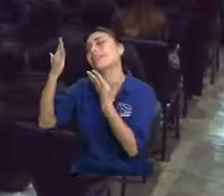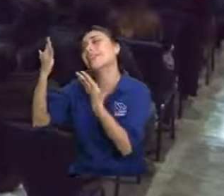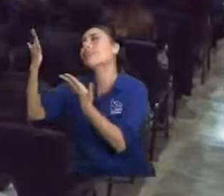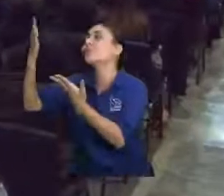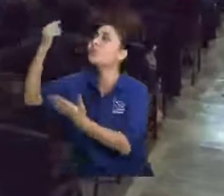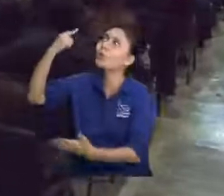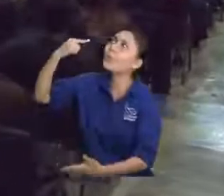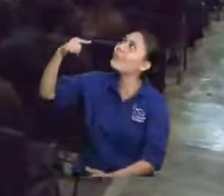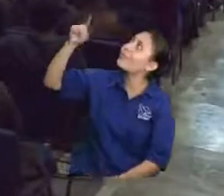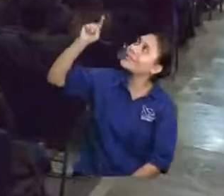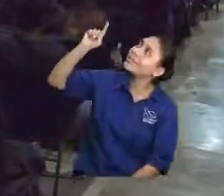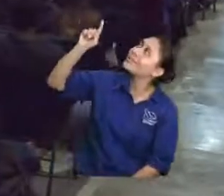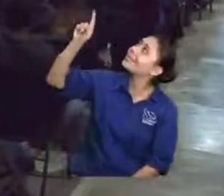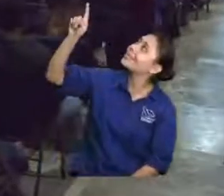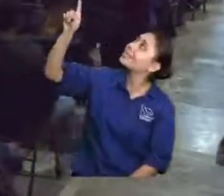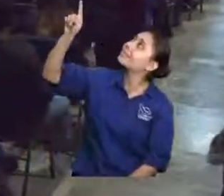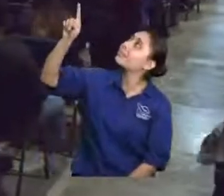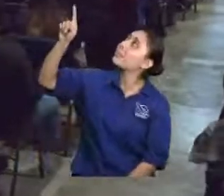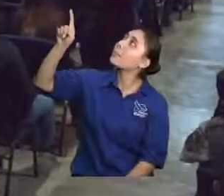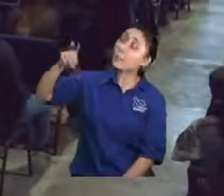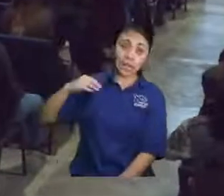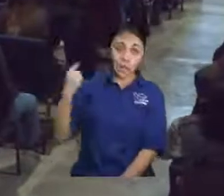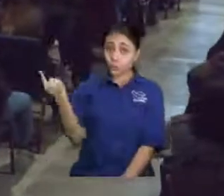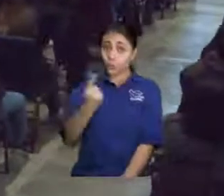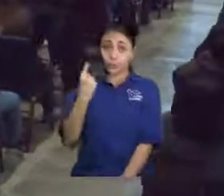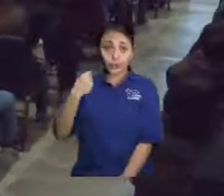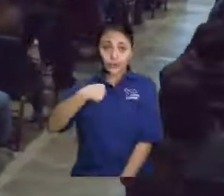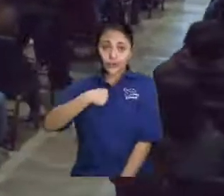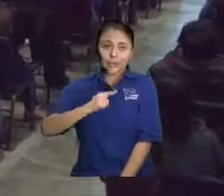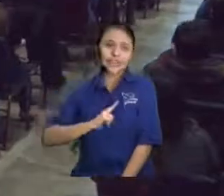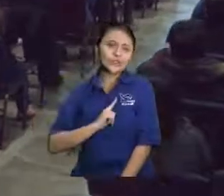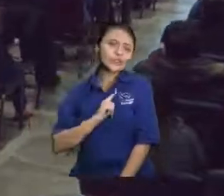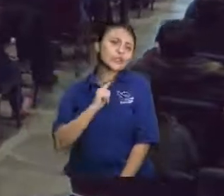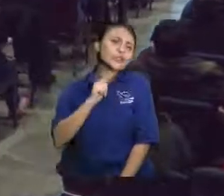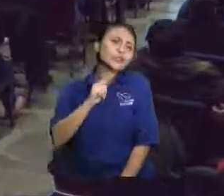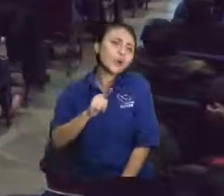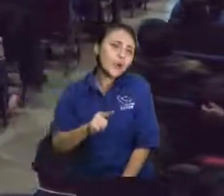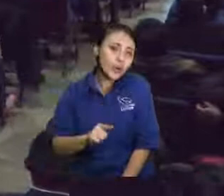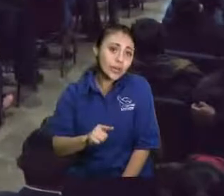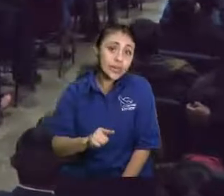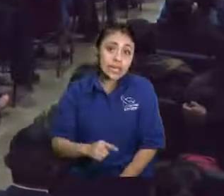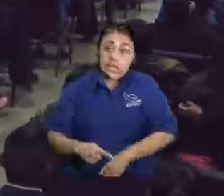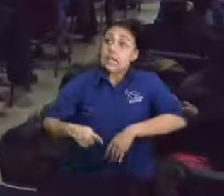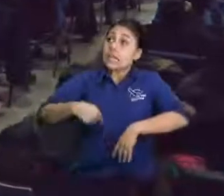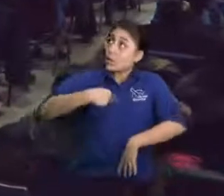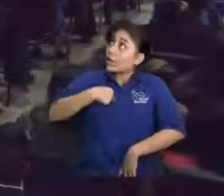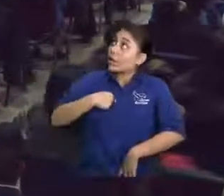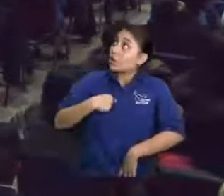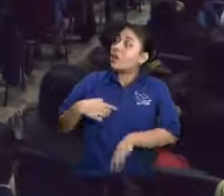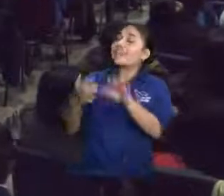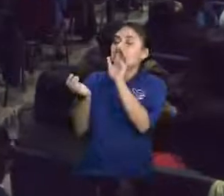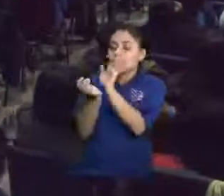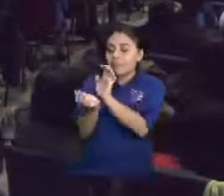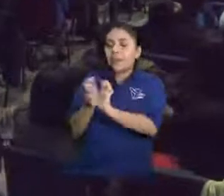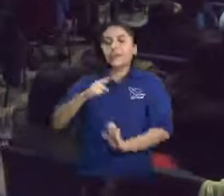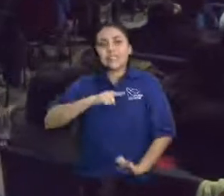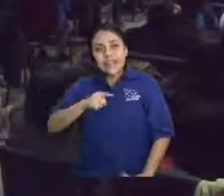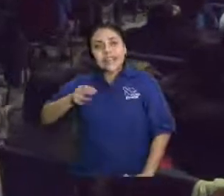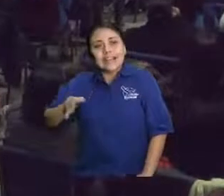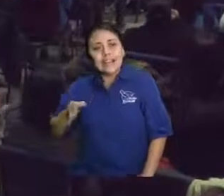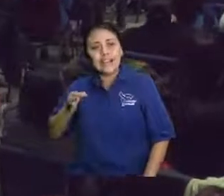y lo que espero ser. Todo lo que soy y lo que